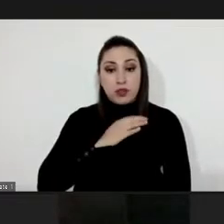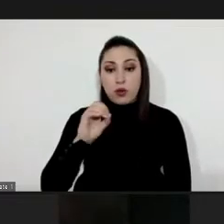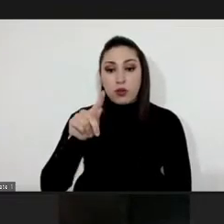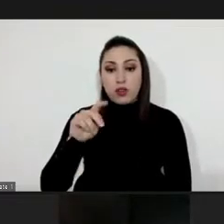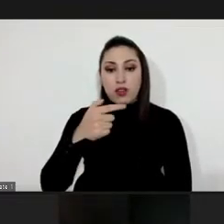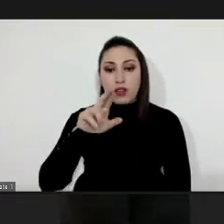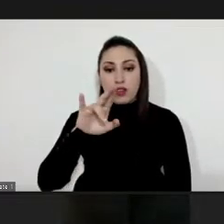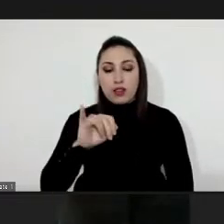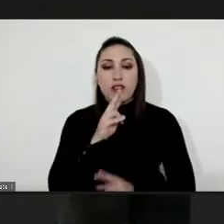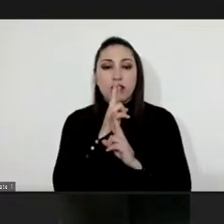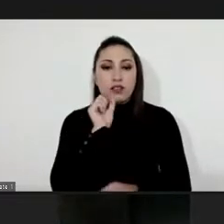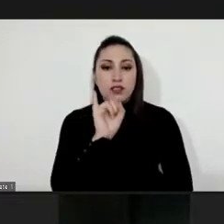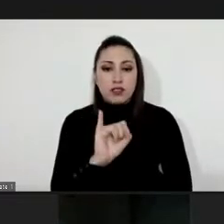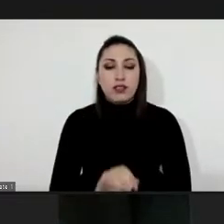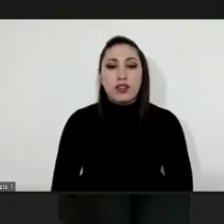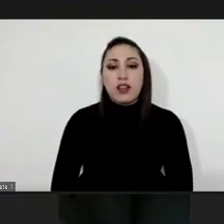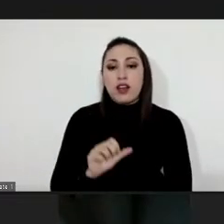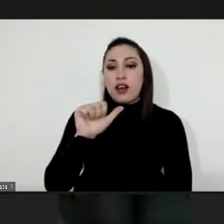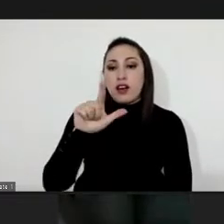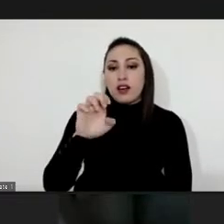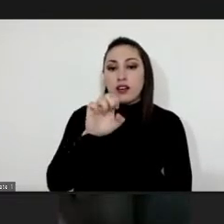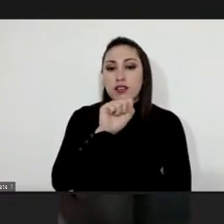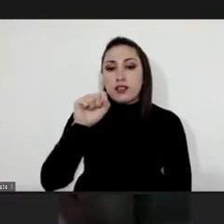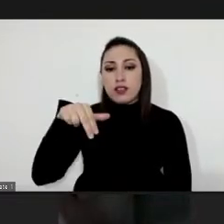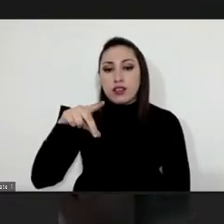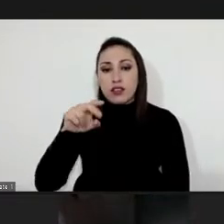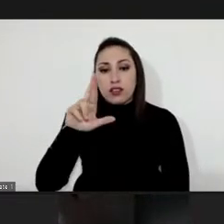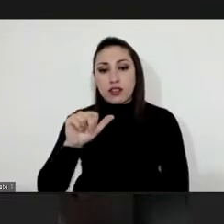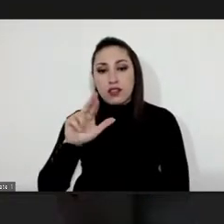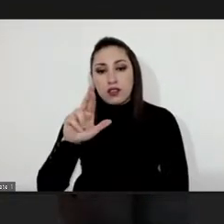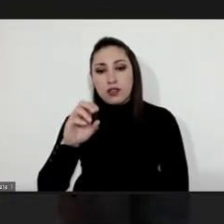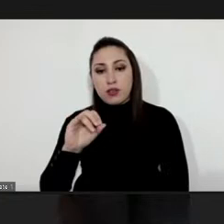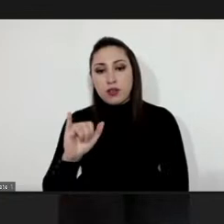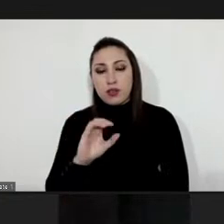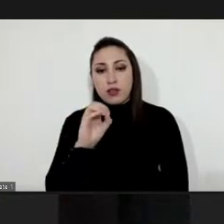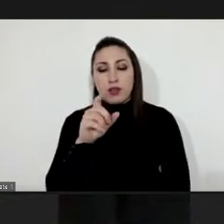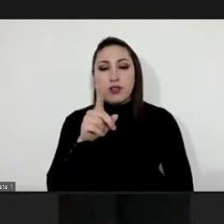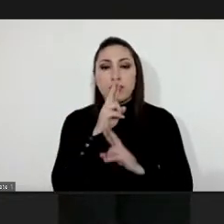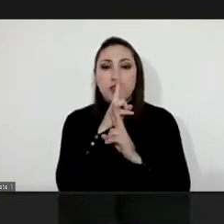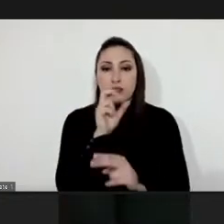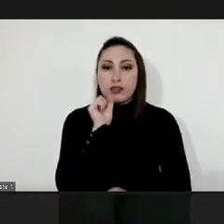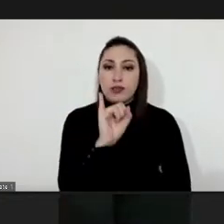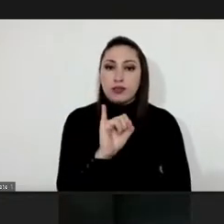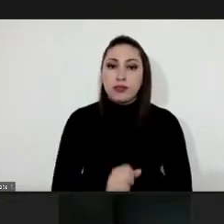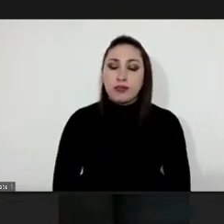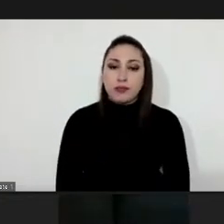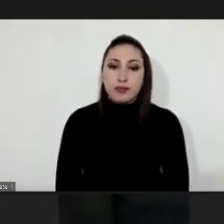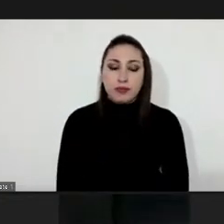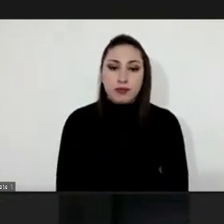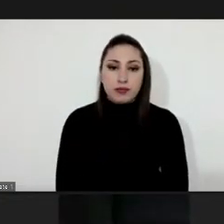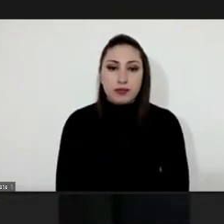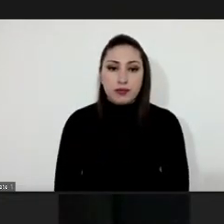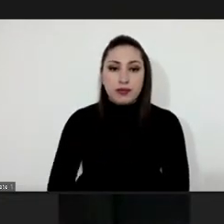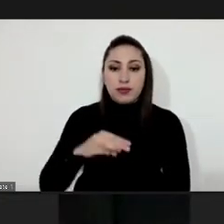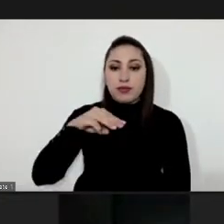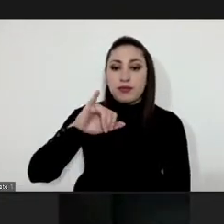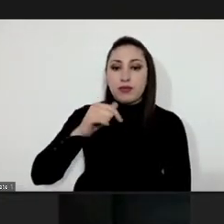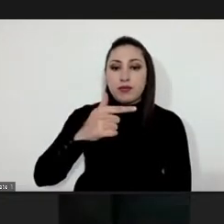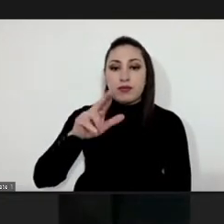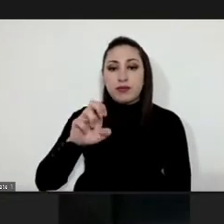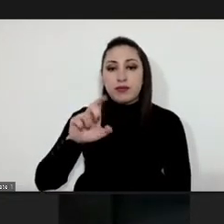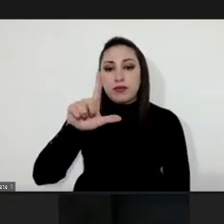favor. Diputada Alessandra Rojo de la Vega Pícolo. Alessandra Rojo, a favor. Miguel Ángel Macedo